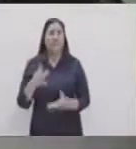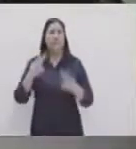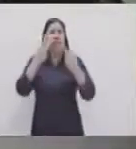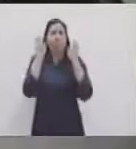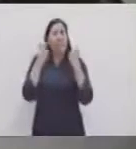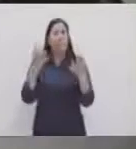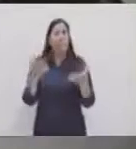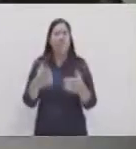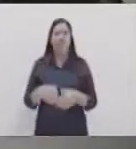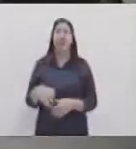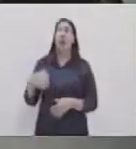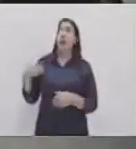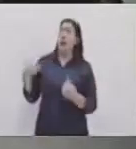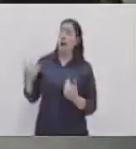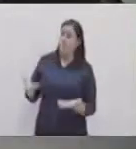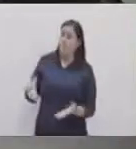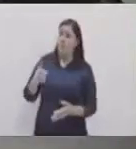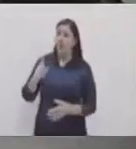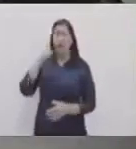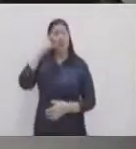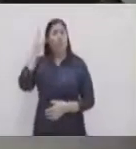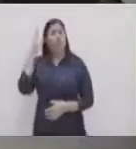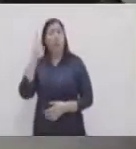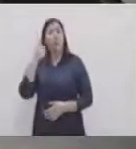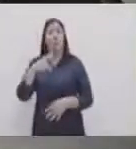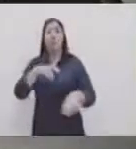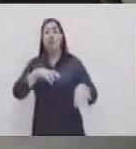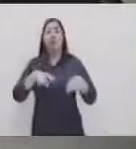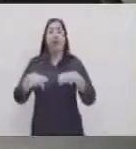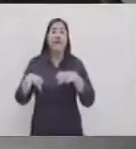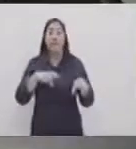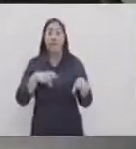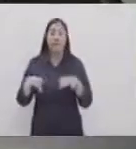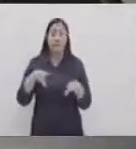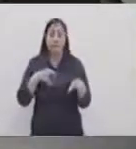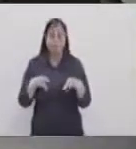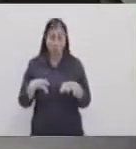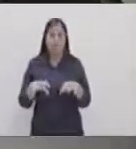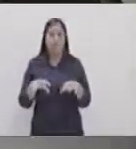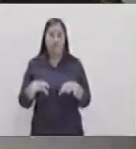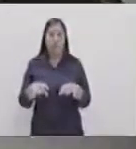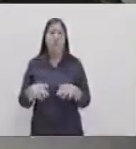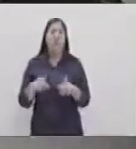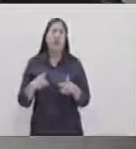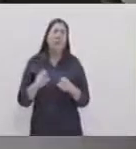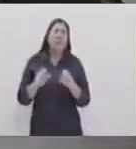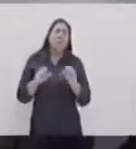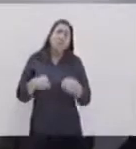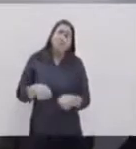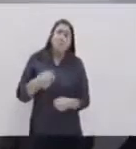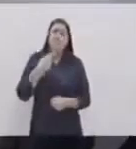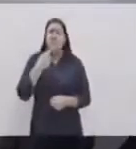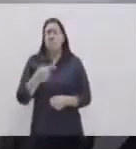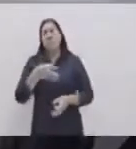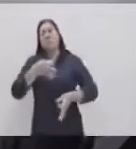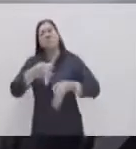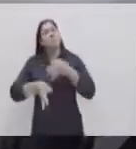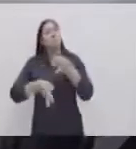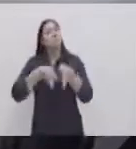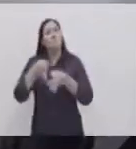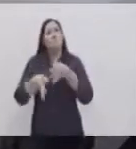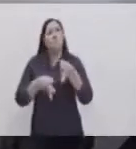tema? Pues el sueño es una actividad motora donde básicamente podríamos decir